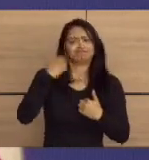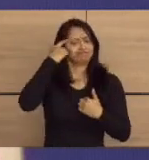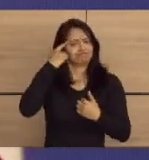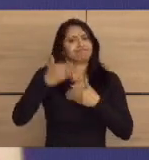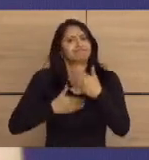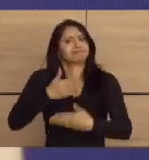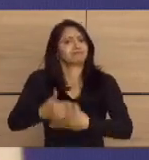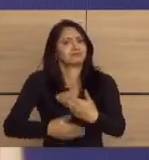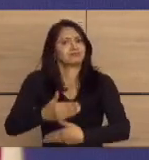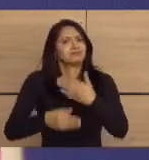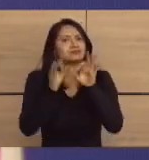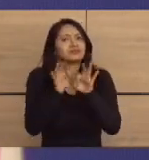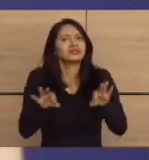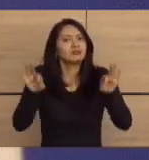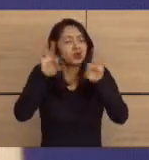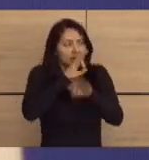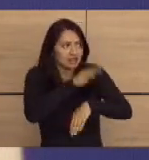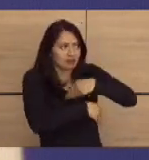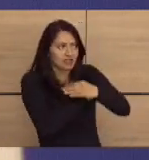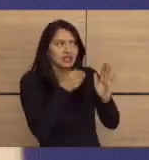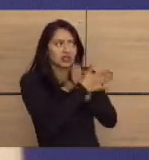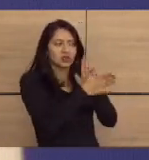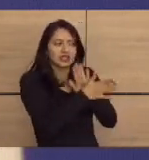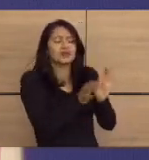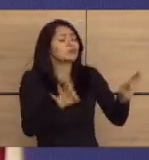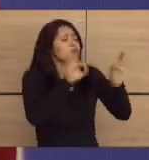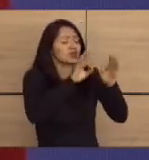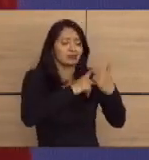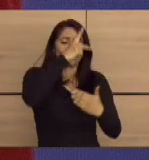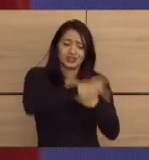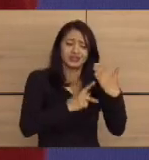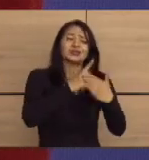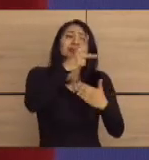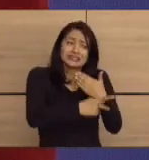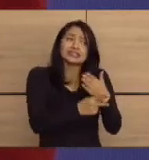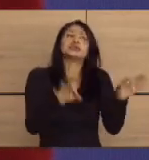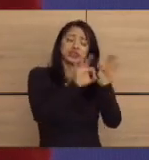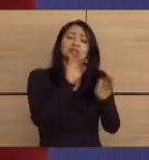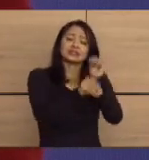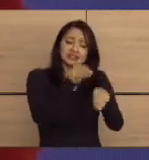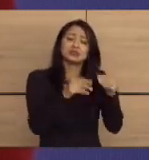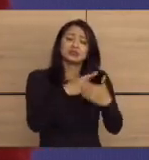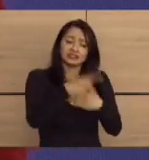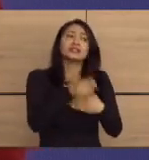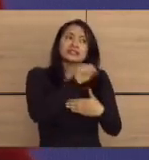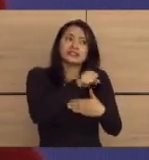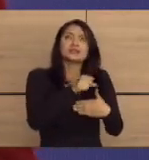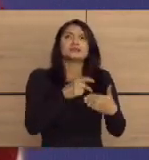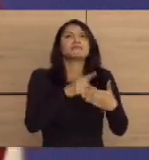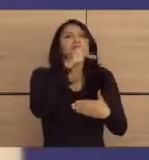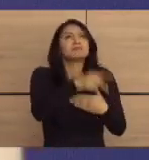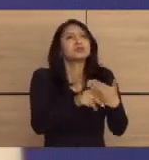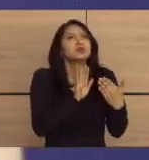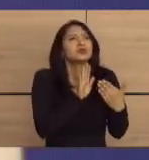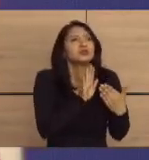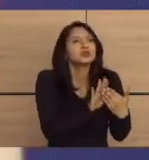sería muy interesante, ministra, hacer un concurso de proyectos, pero de proyectos que pudieran